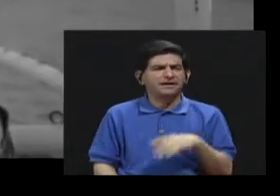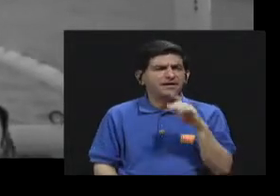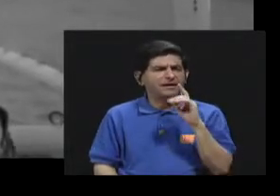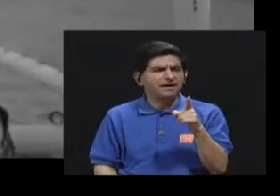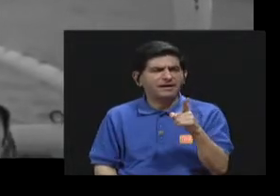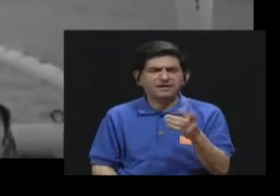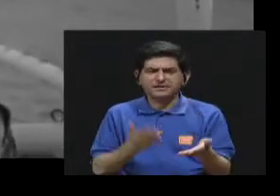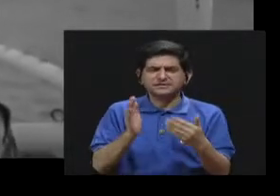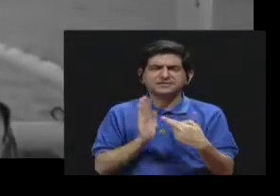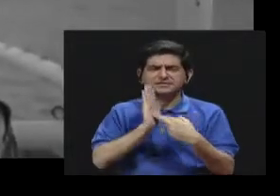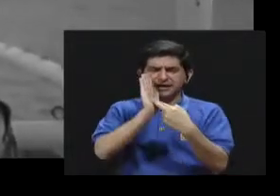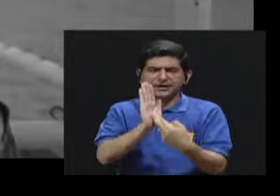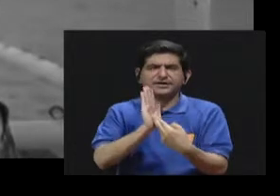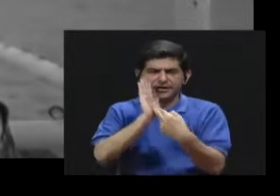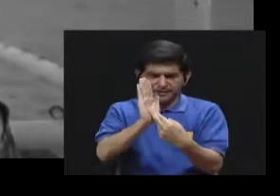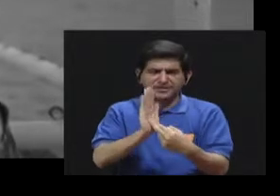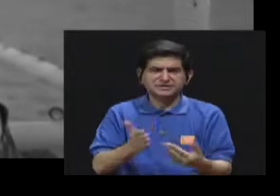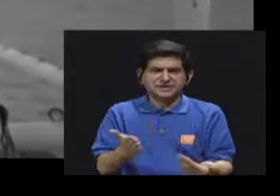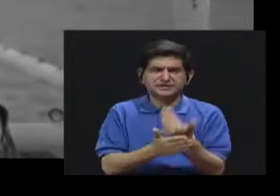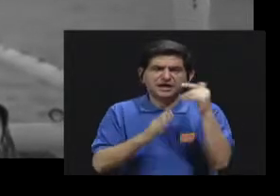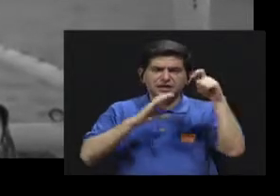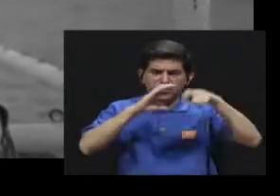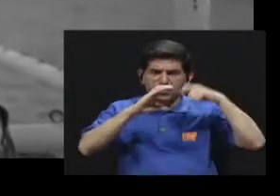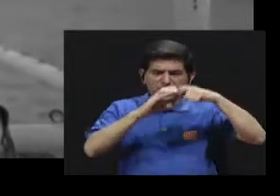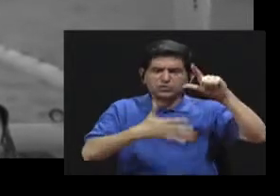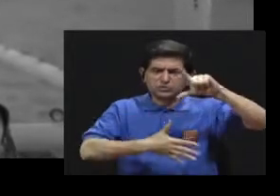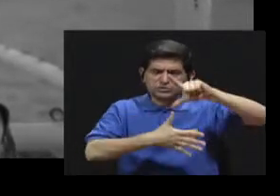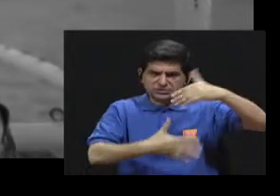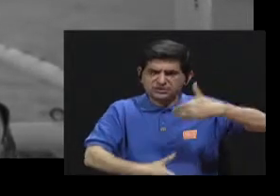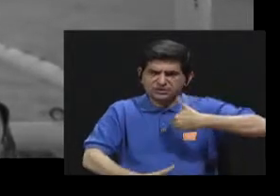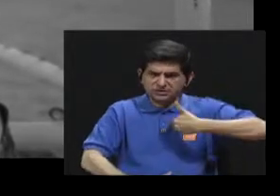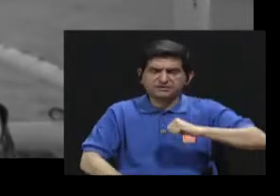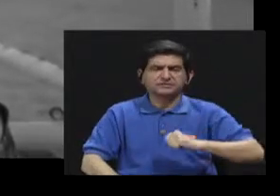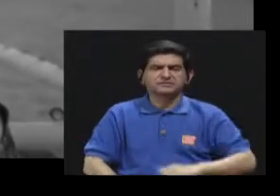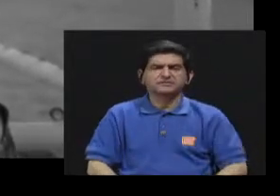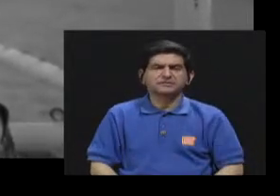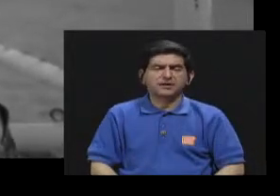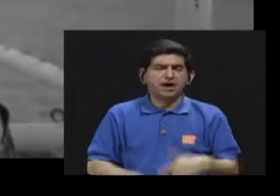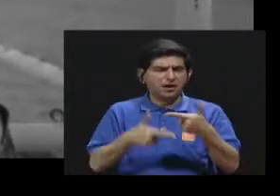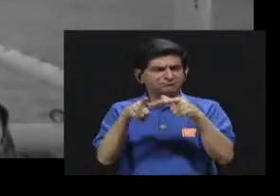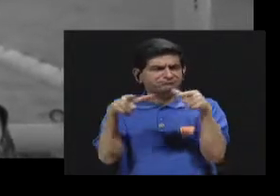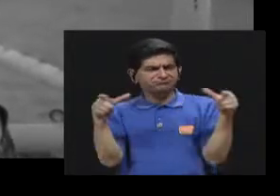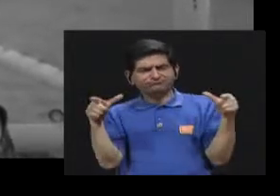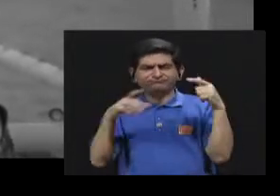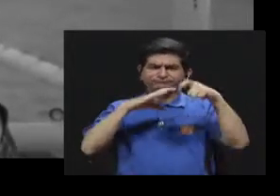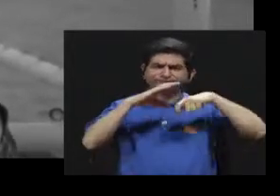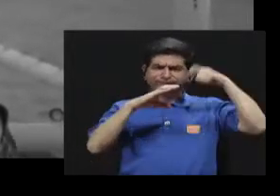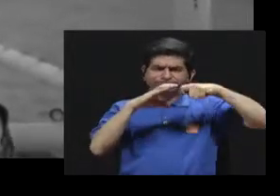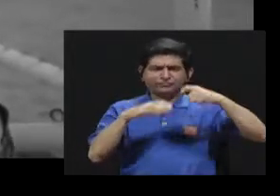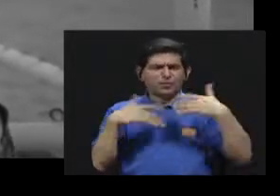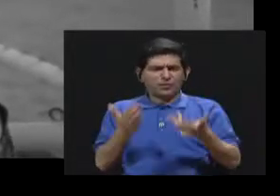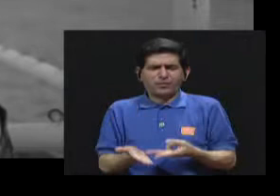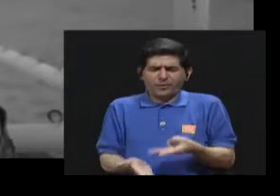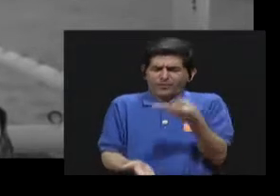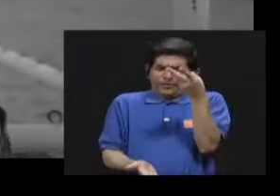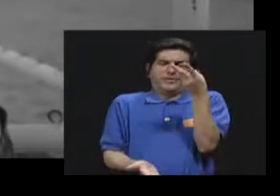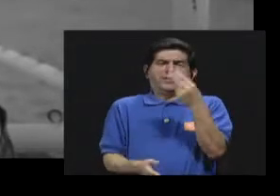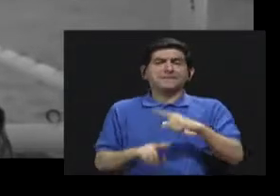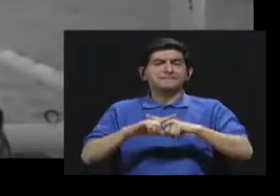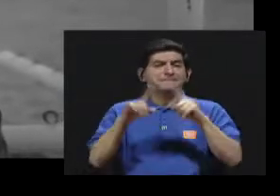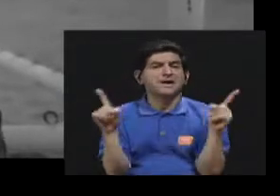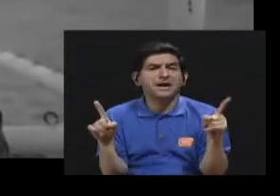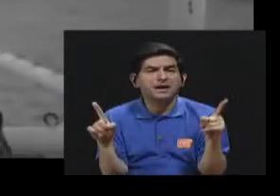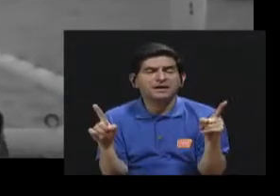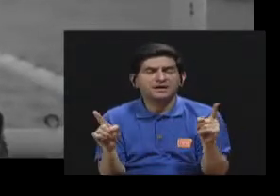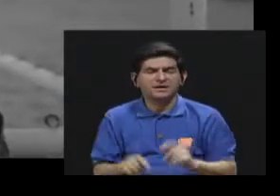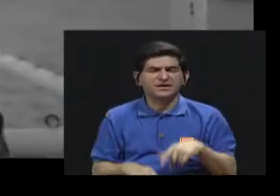como muy representativa de un nuevo cine latinoamericano, ¿verdad? Con un lenguaje cinematográfico muy rico,